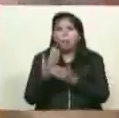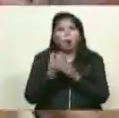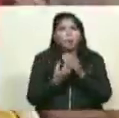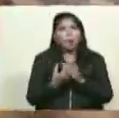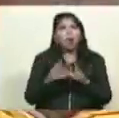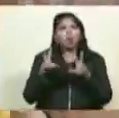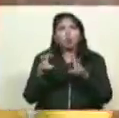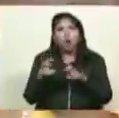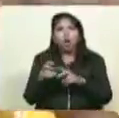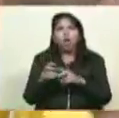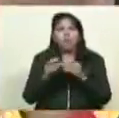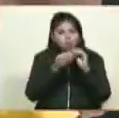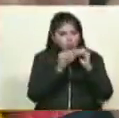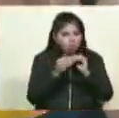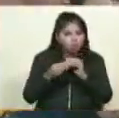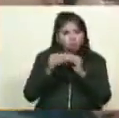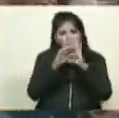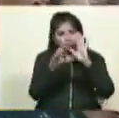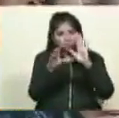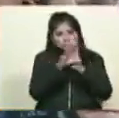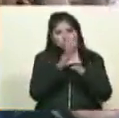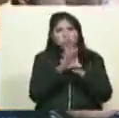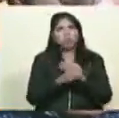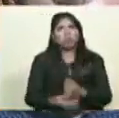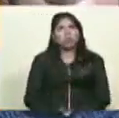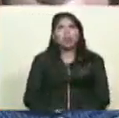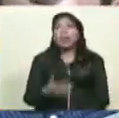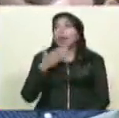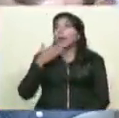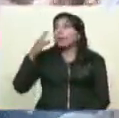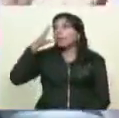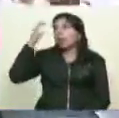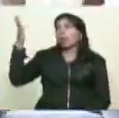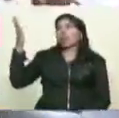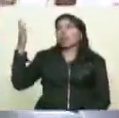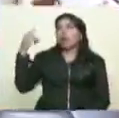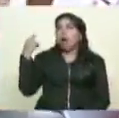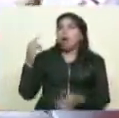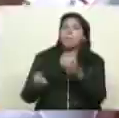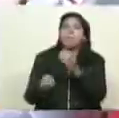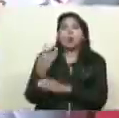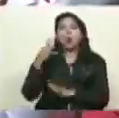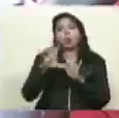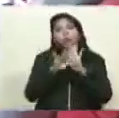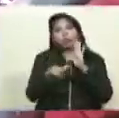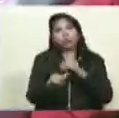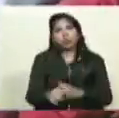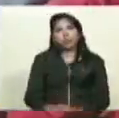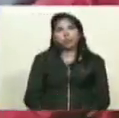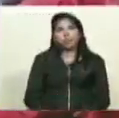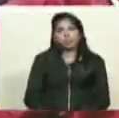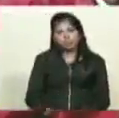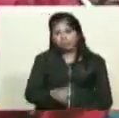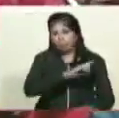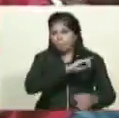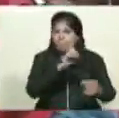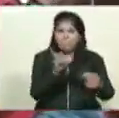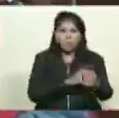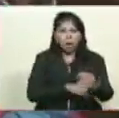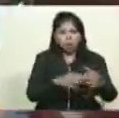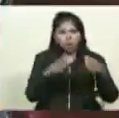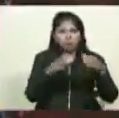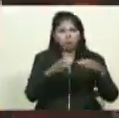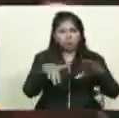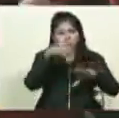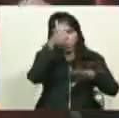que reformar de inmediato. Gracias a Dios tenemos la Asamblea Nacional Constituyente. Gran poder